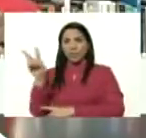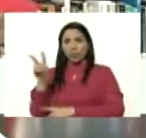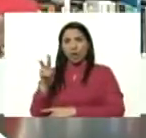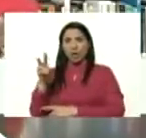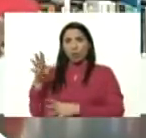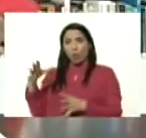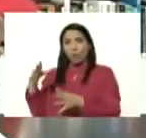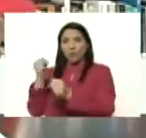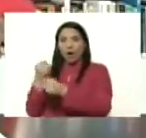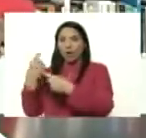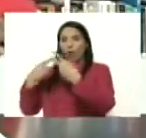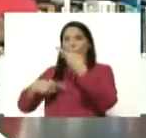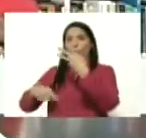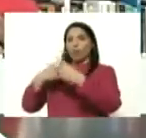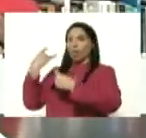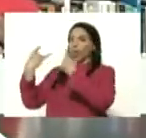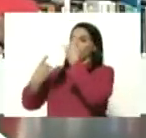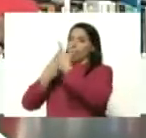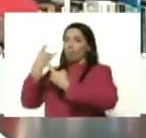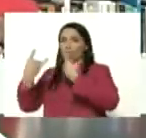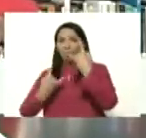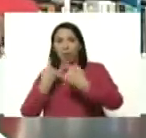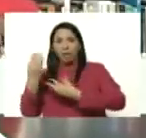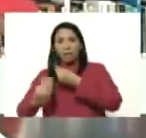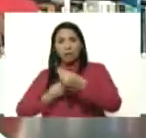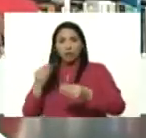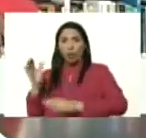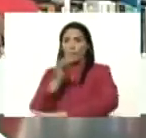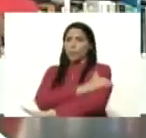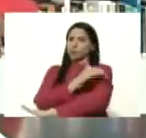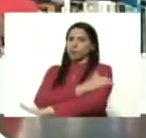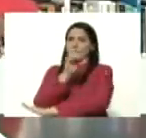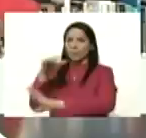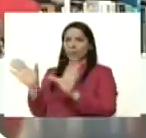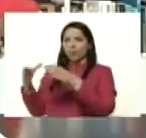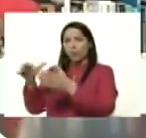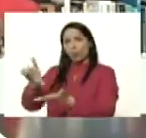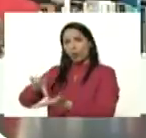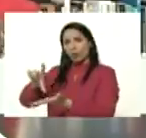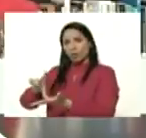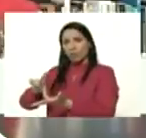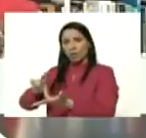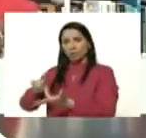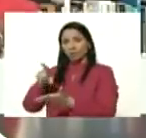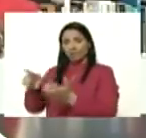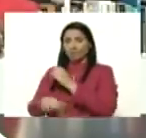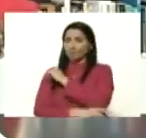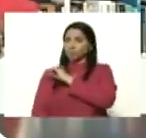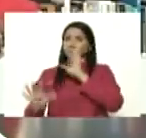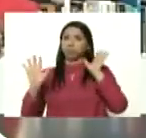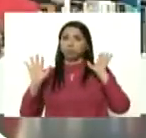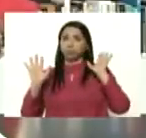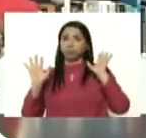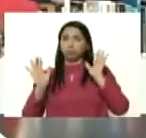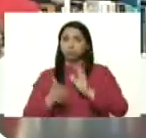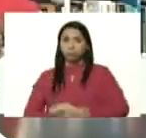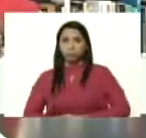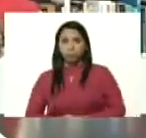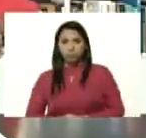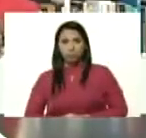creyeron en las ofertas que le hizo la derecha y el Grupo de Lima. Una estafa. Han